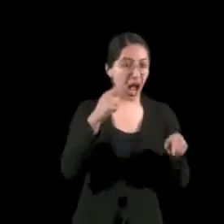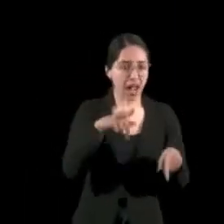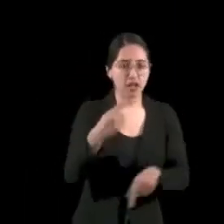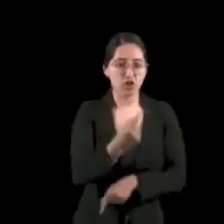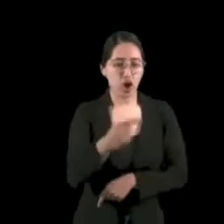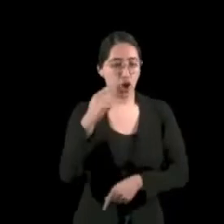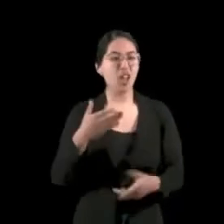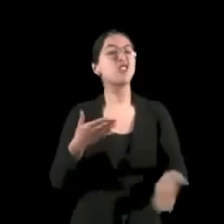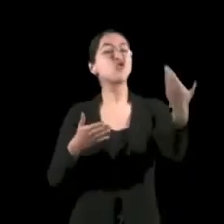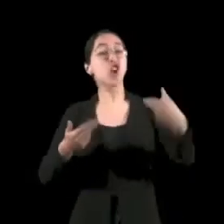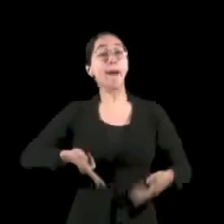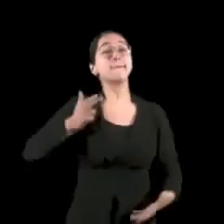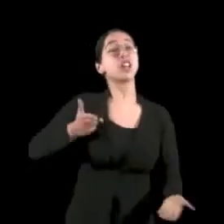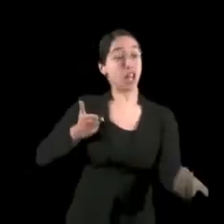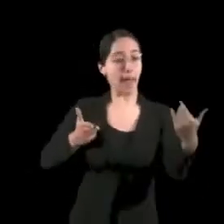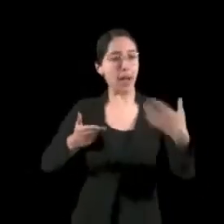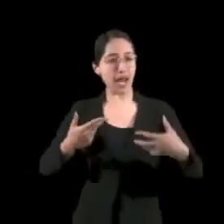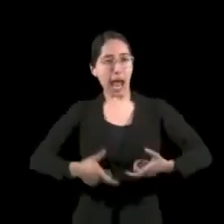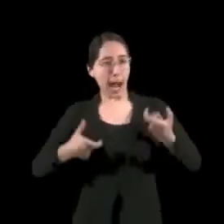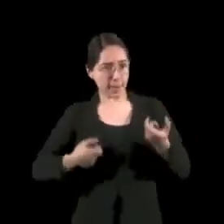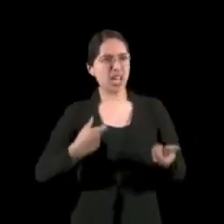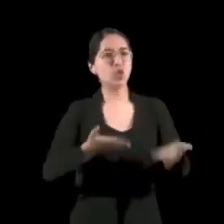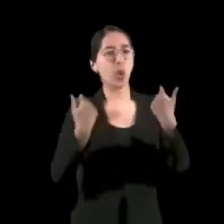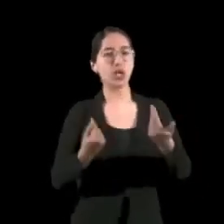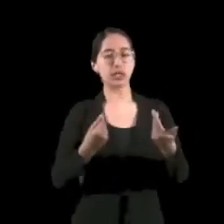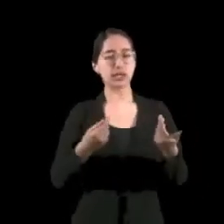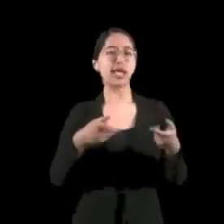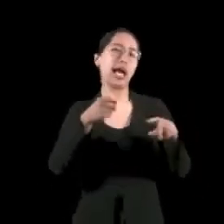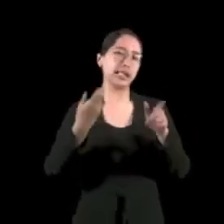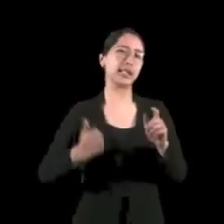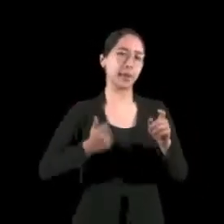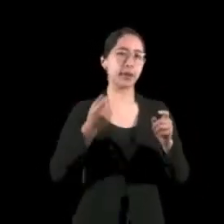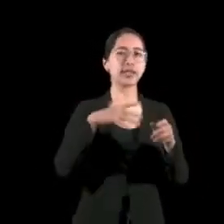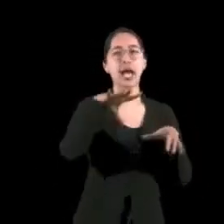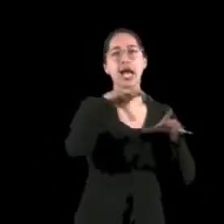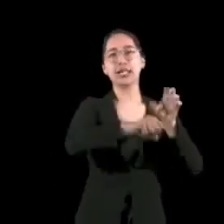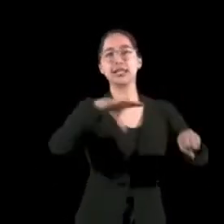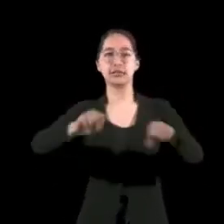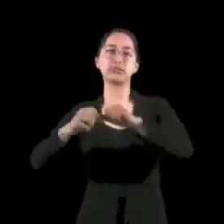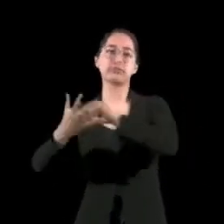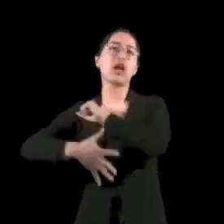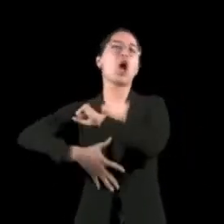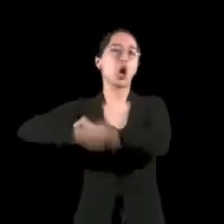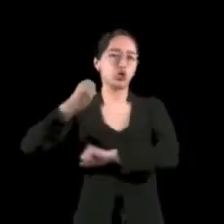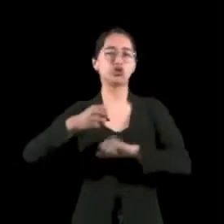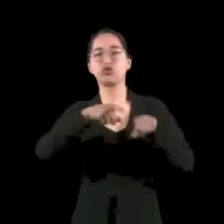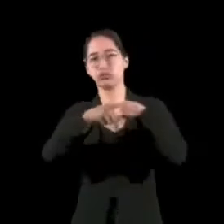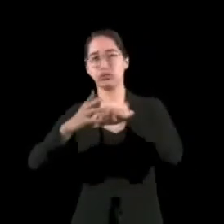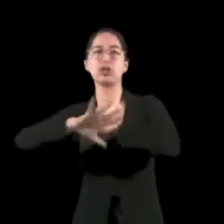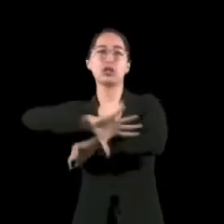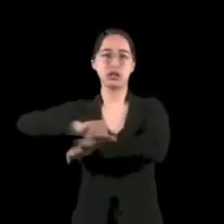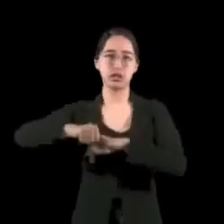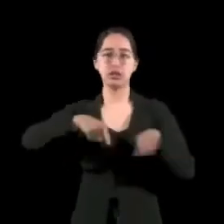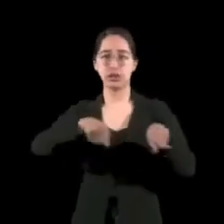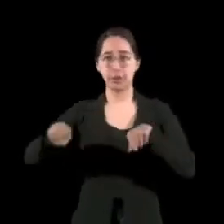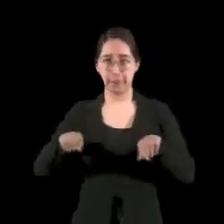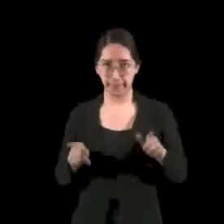arma. Bastante arma se recuperaba en esa época de esa manera. Ya a la medida